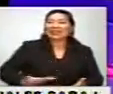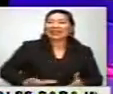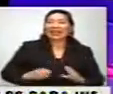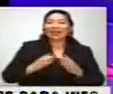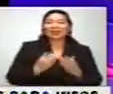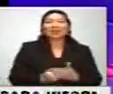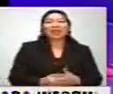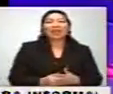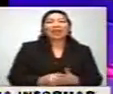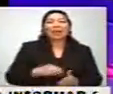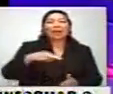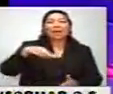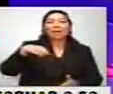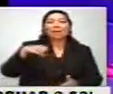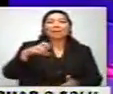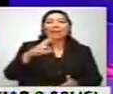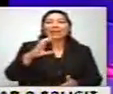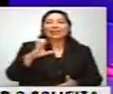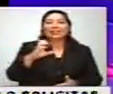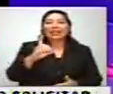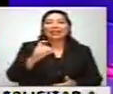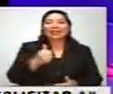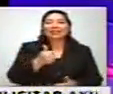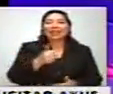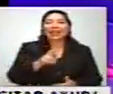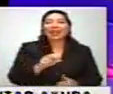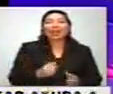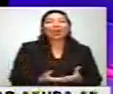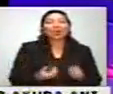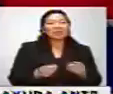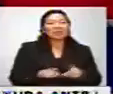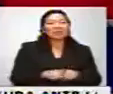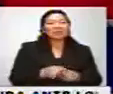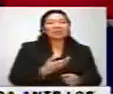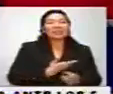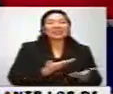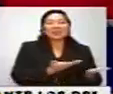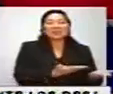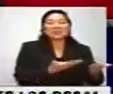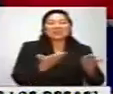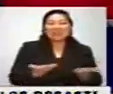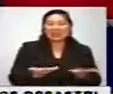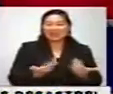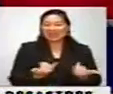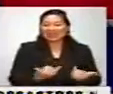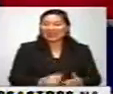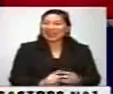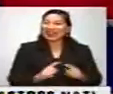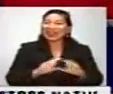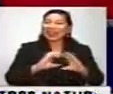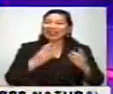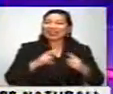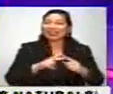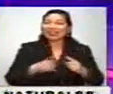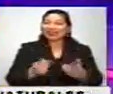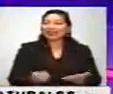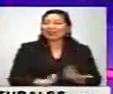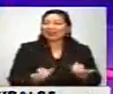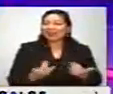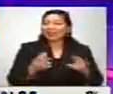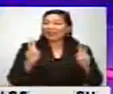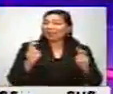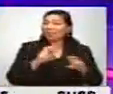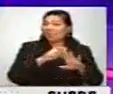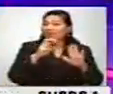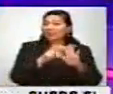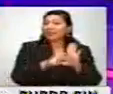la República, Mercedes Araoz, también es presidenta de la Comisión de Economía. Congresista, muy buenas tardes, bienvenida. ¿Cómo estás, Raquel? Gracias. Al Congreso Televisión. Bueno, antes de abordar sobre